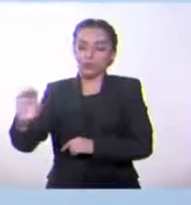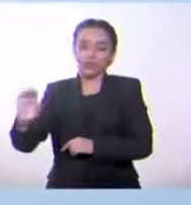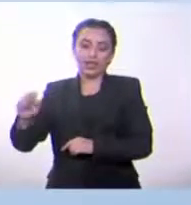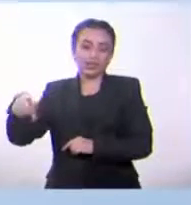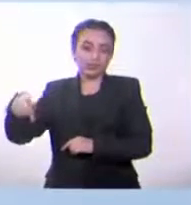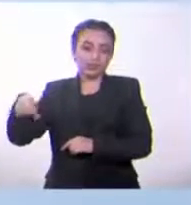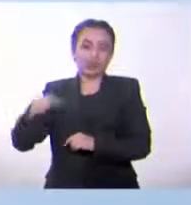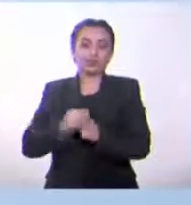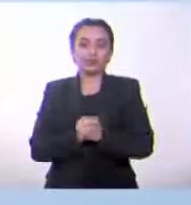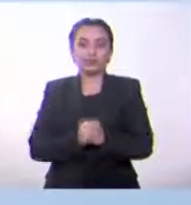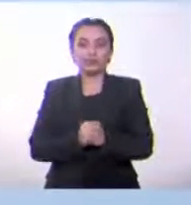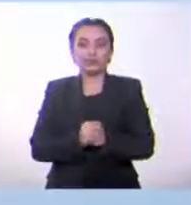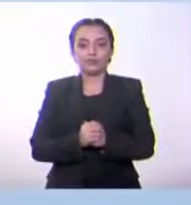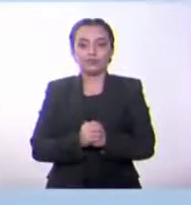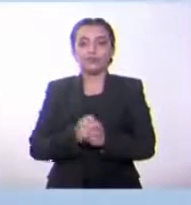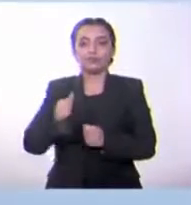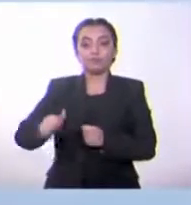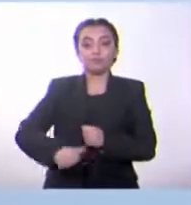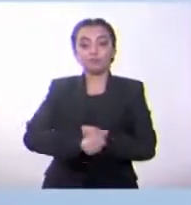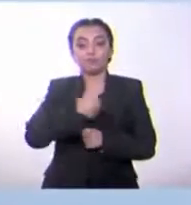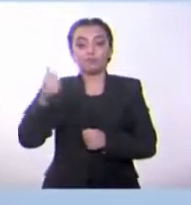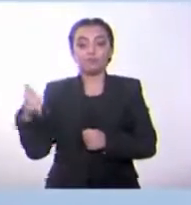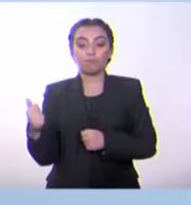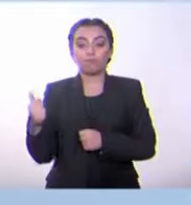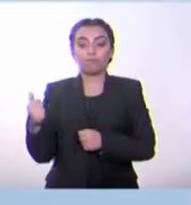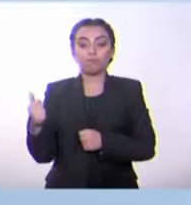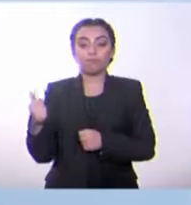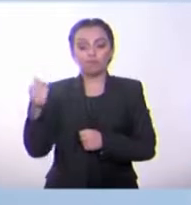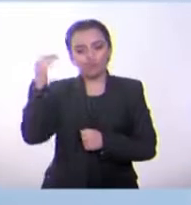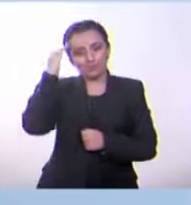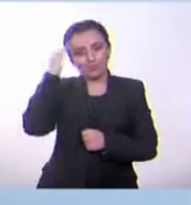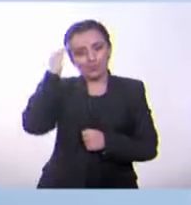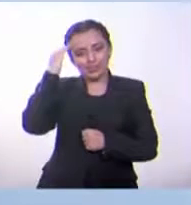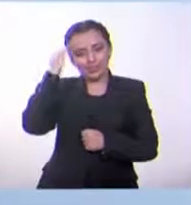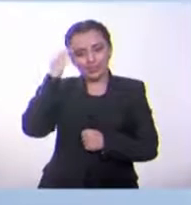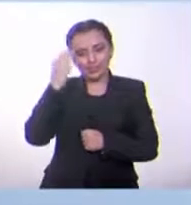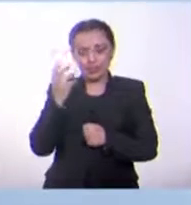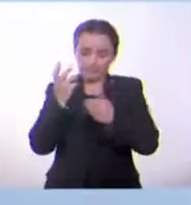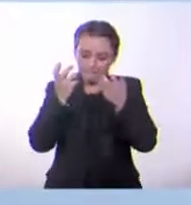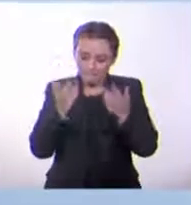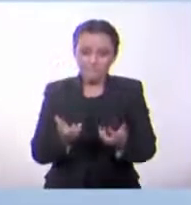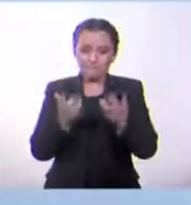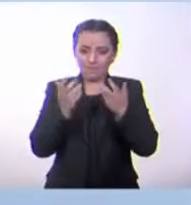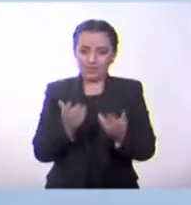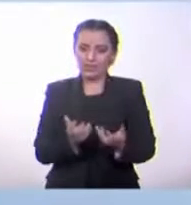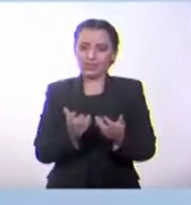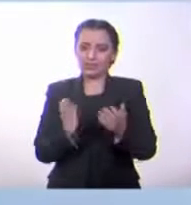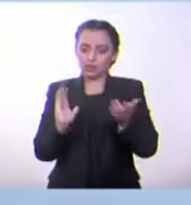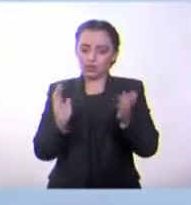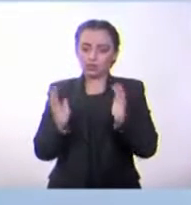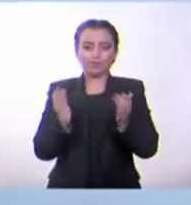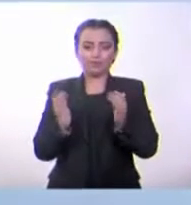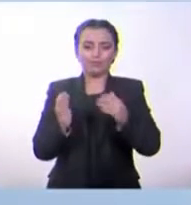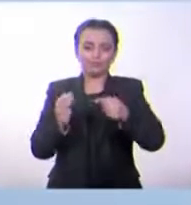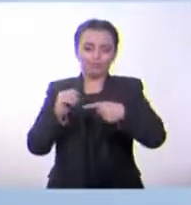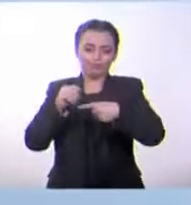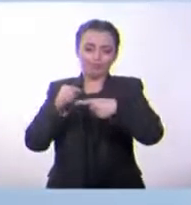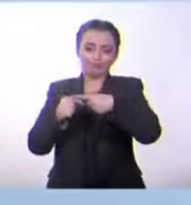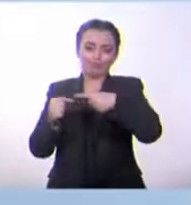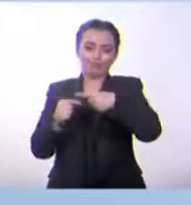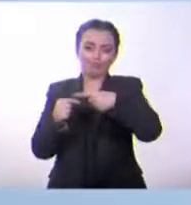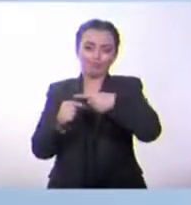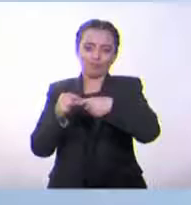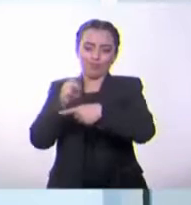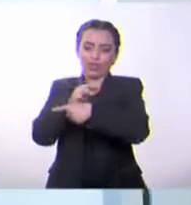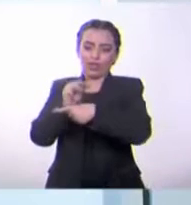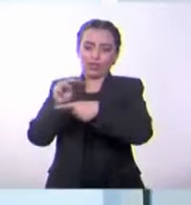En el caso de la base, sabemos que el peso equivalente es igual a la masa molar